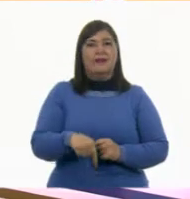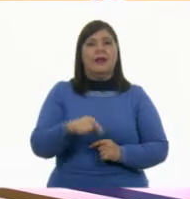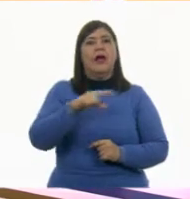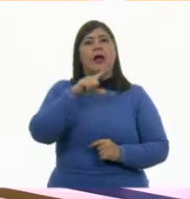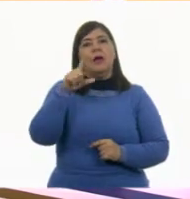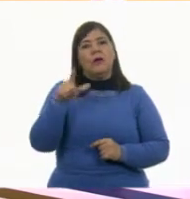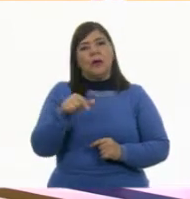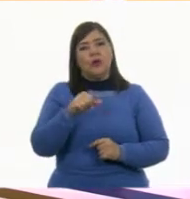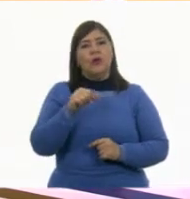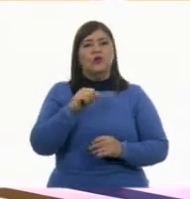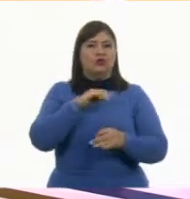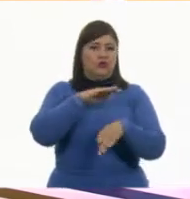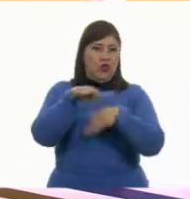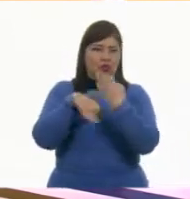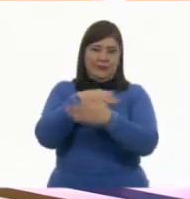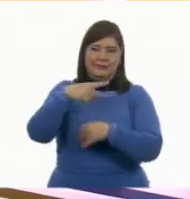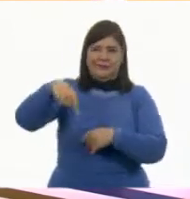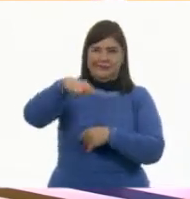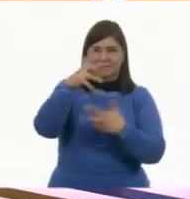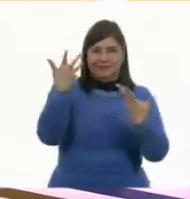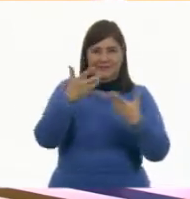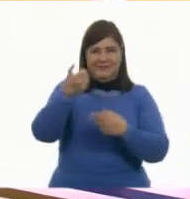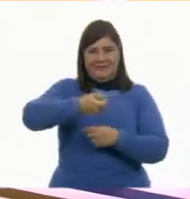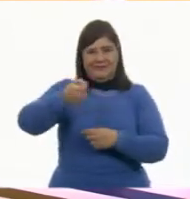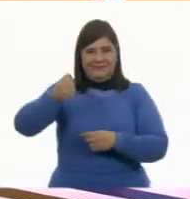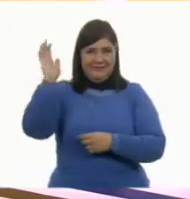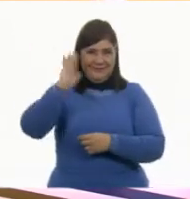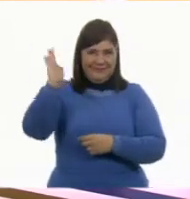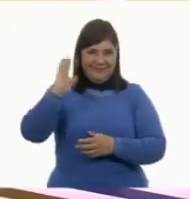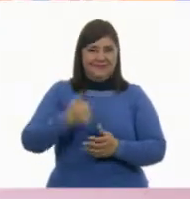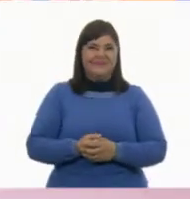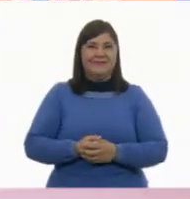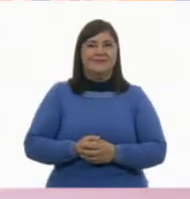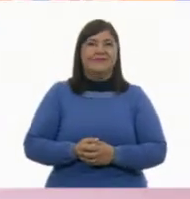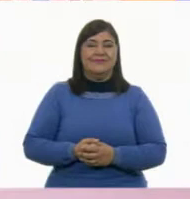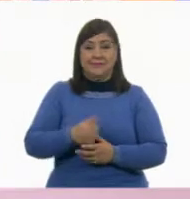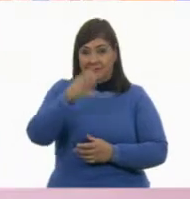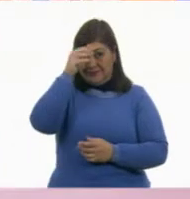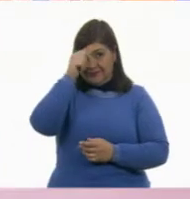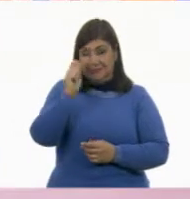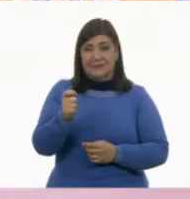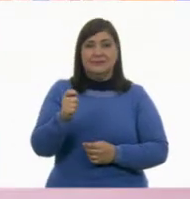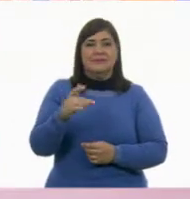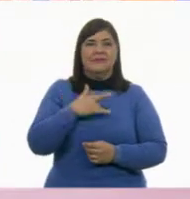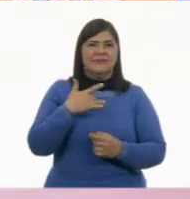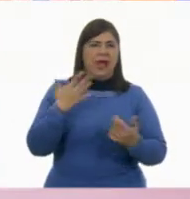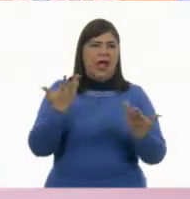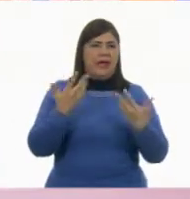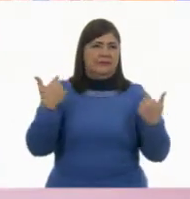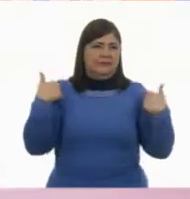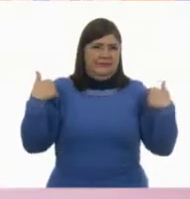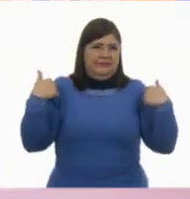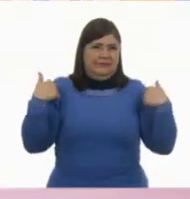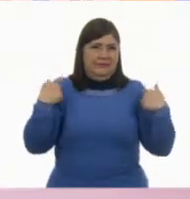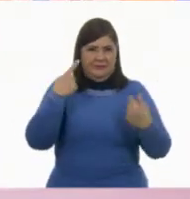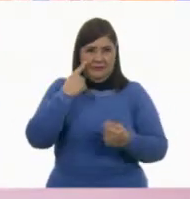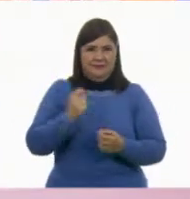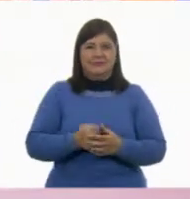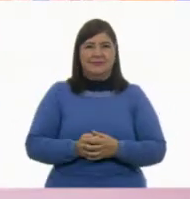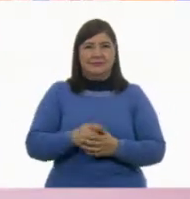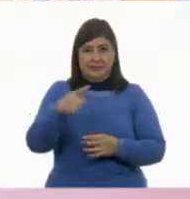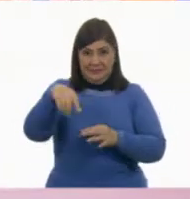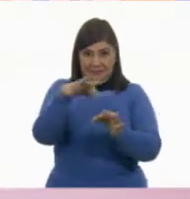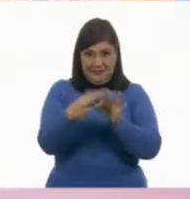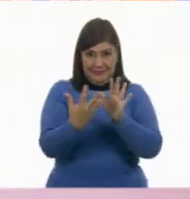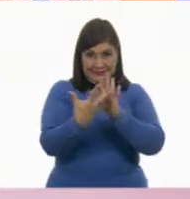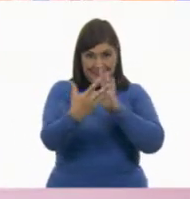Y luego todo el mundo a saludar. ¿De acuerdo? Vamos a hacerlo, ¿qué te parece, con los hombros? Ok. Ok, listos, niños